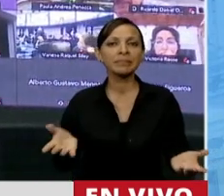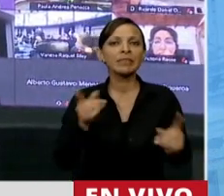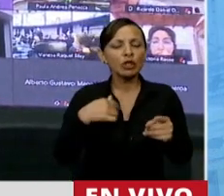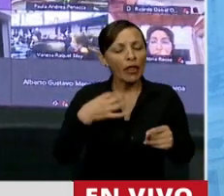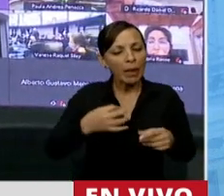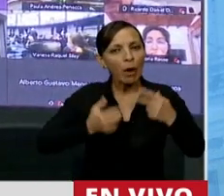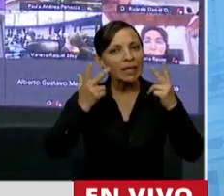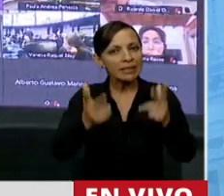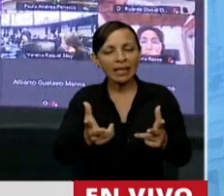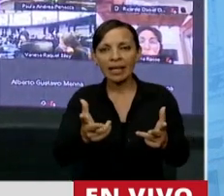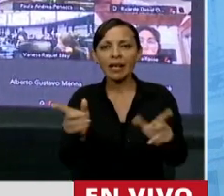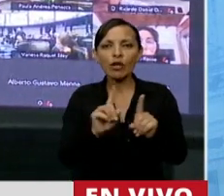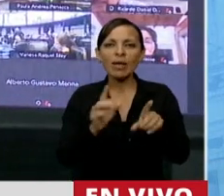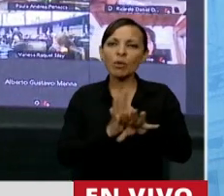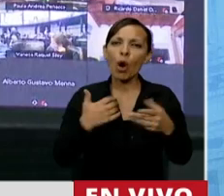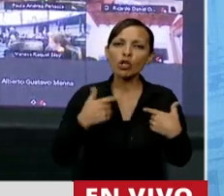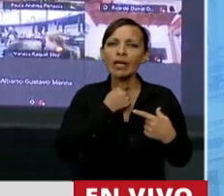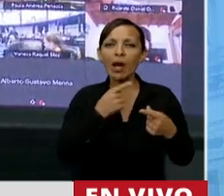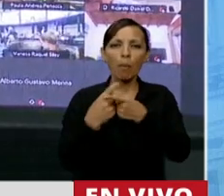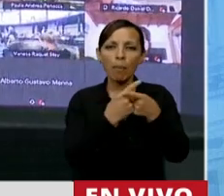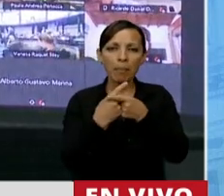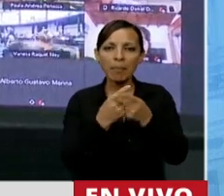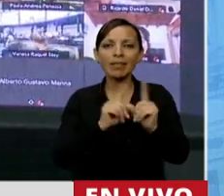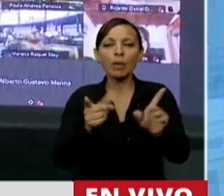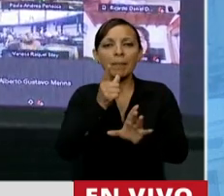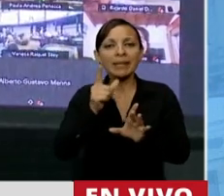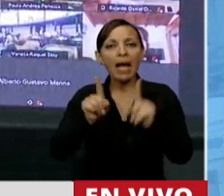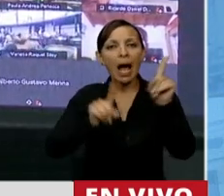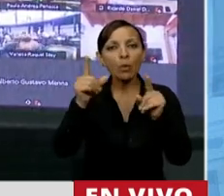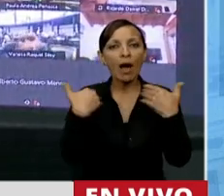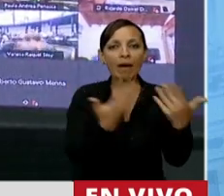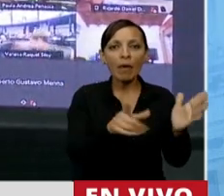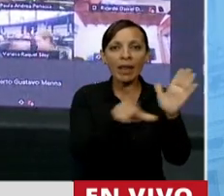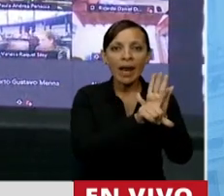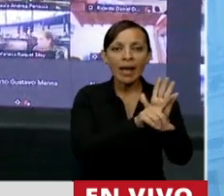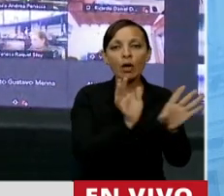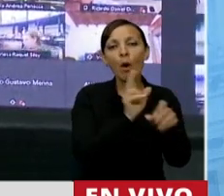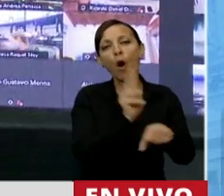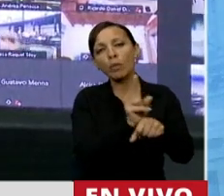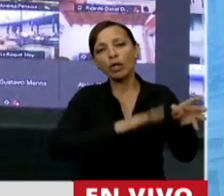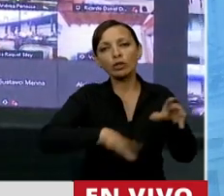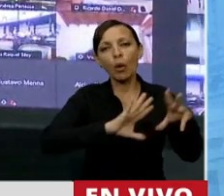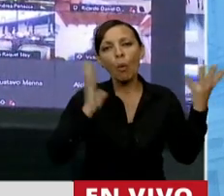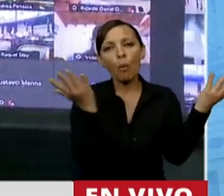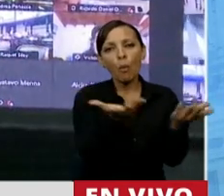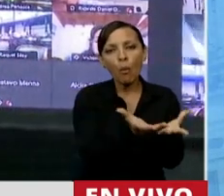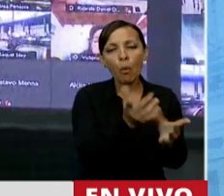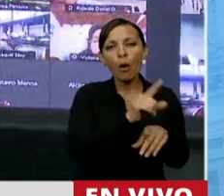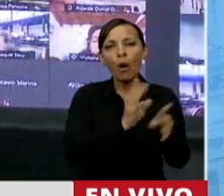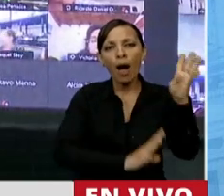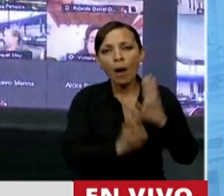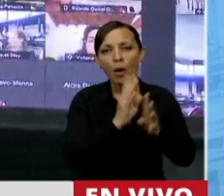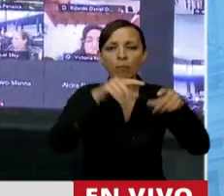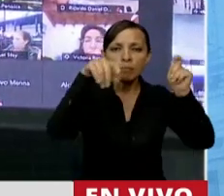Y tengo que decirle, y no es con el ánimo de polemizar, porque pareciera que los que están a favor de la ley son los protecciones, son aquellos protectores del